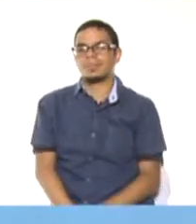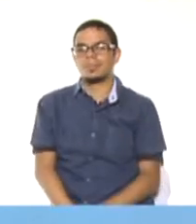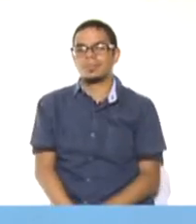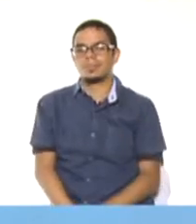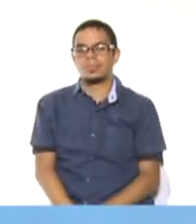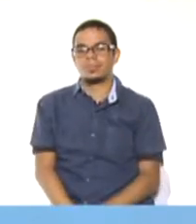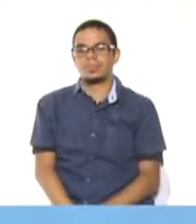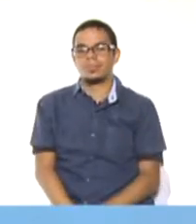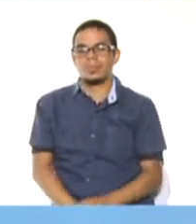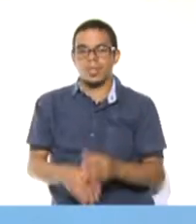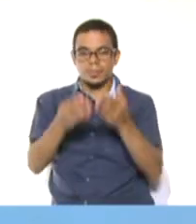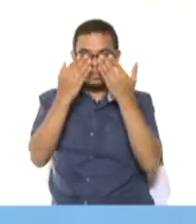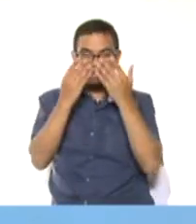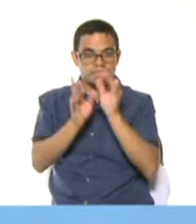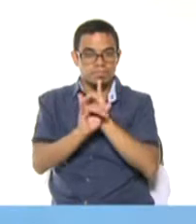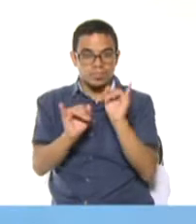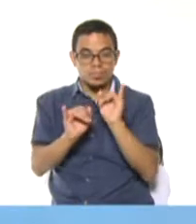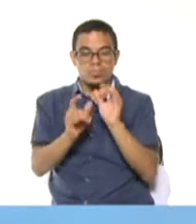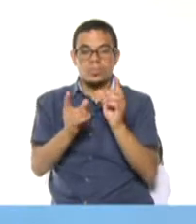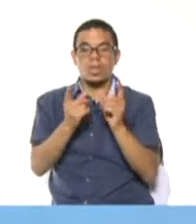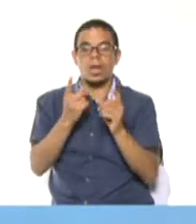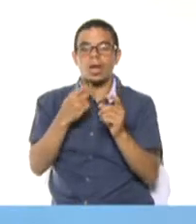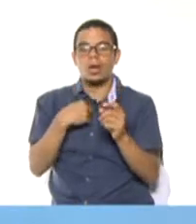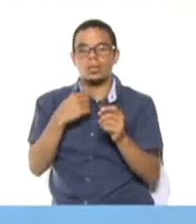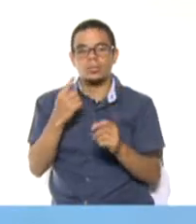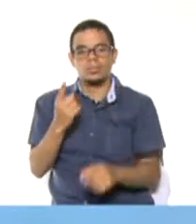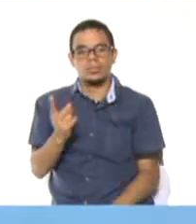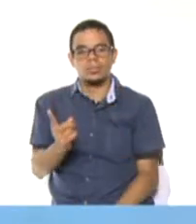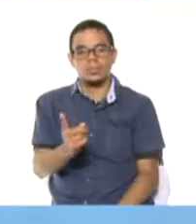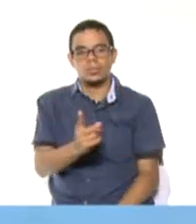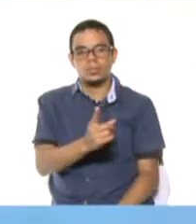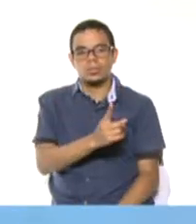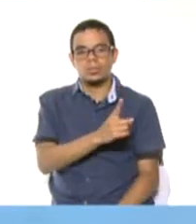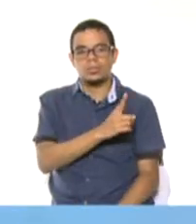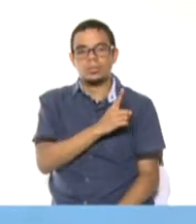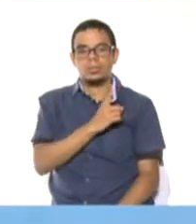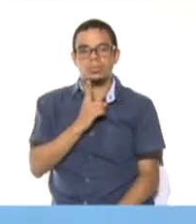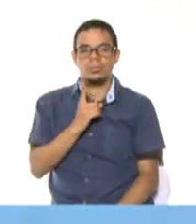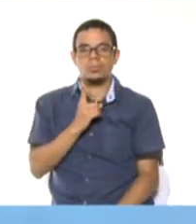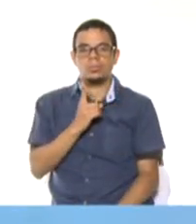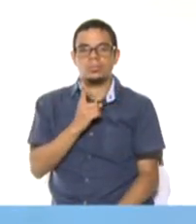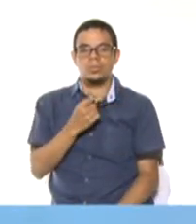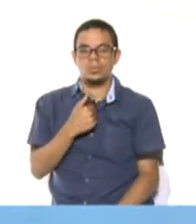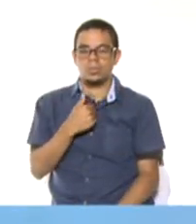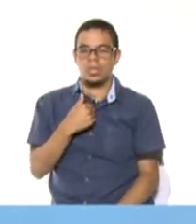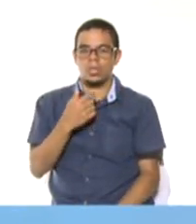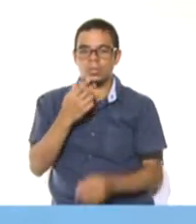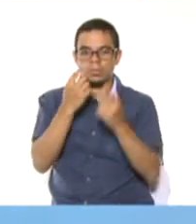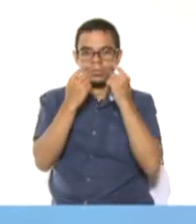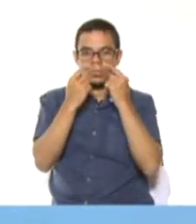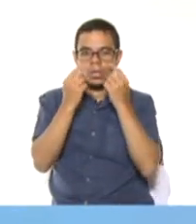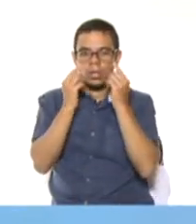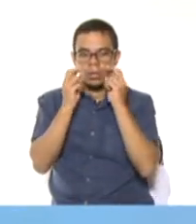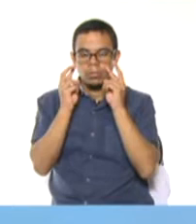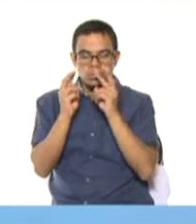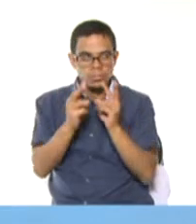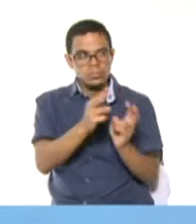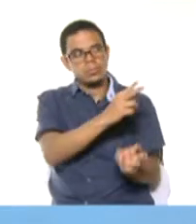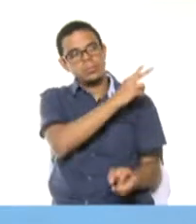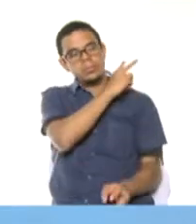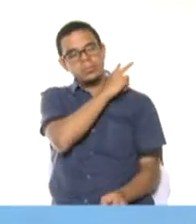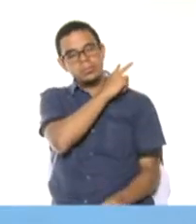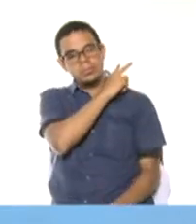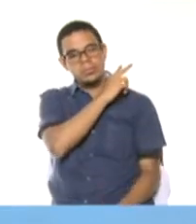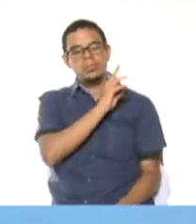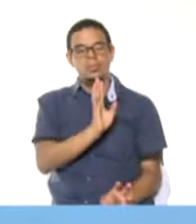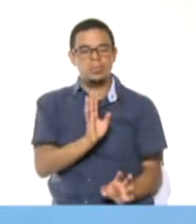ojos, también podemos pedir que se gire dándonos la espalda y nosotros, con